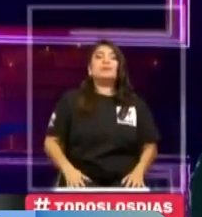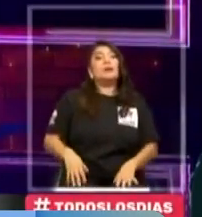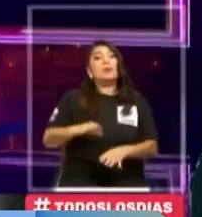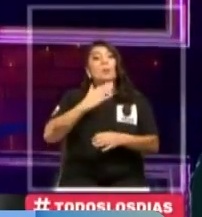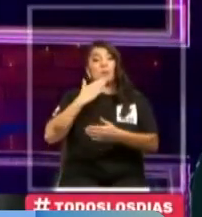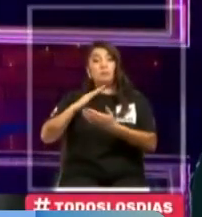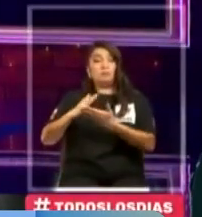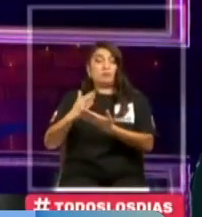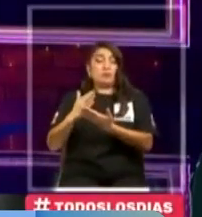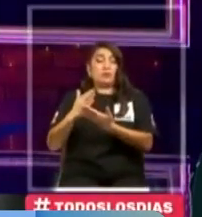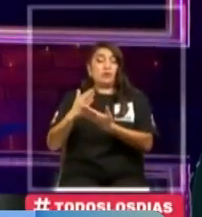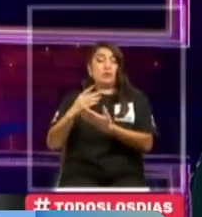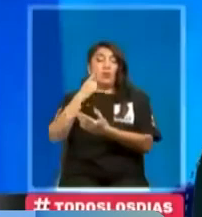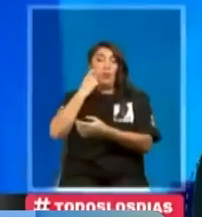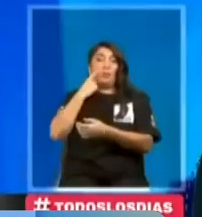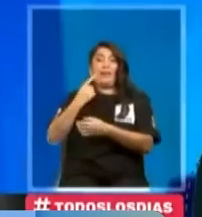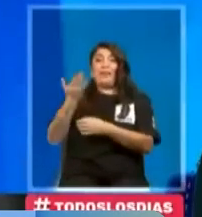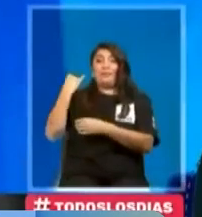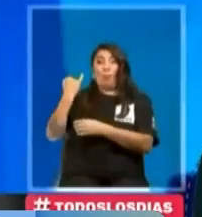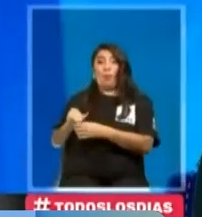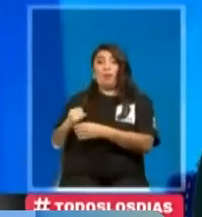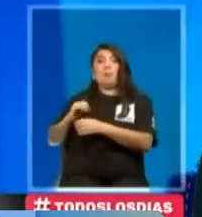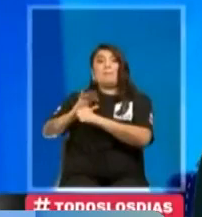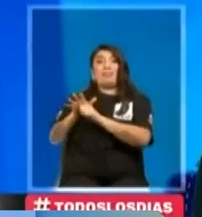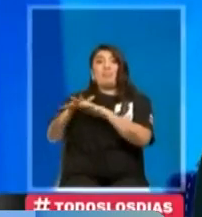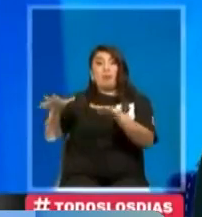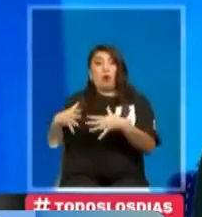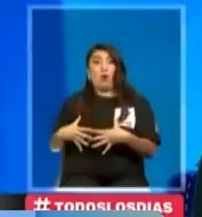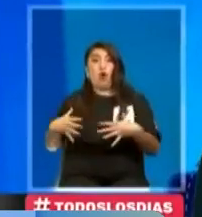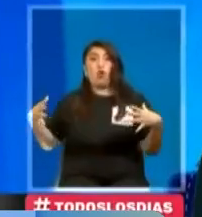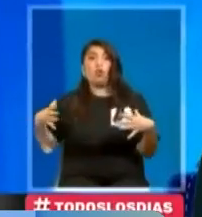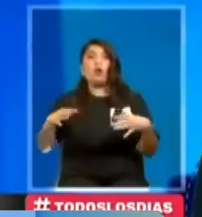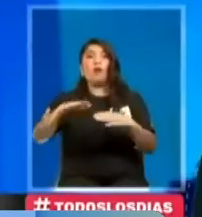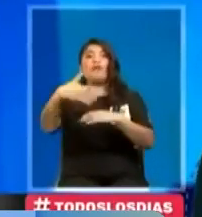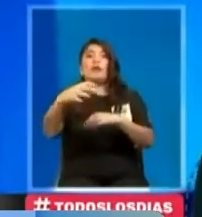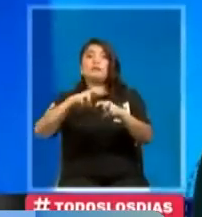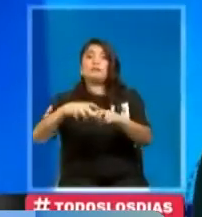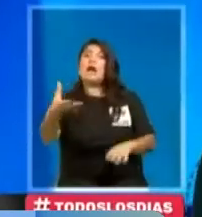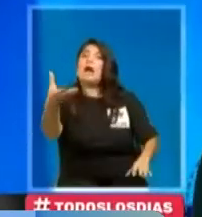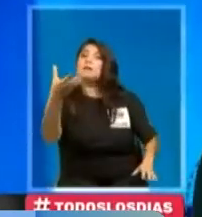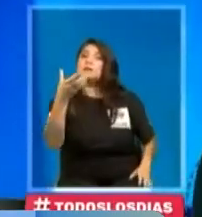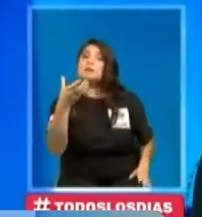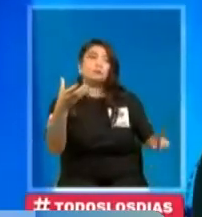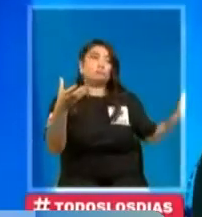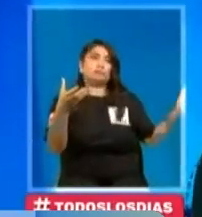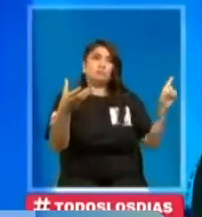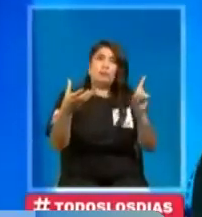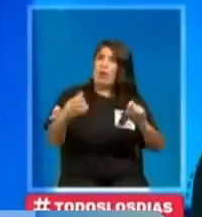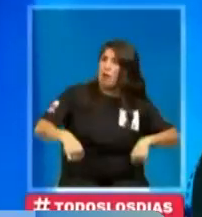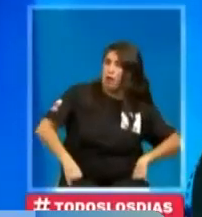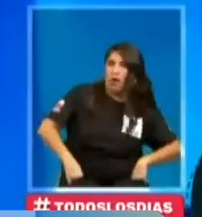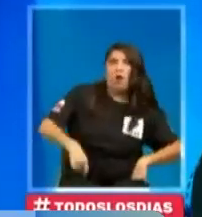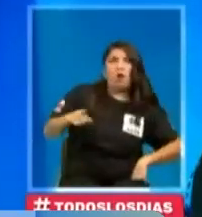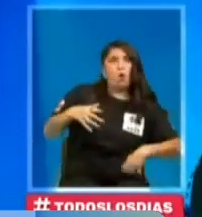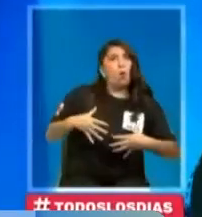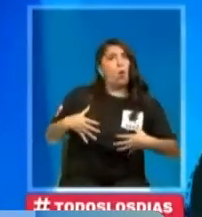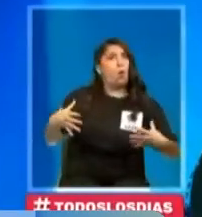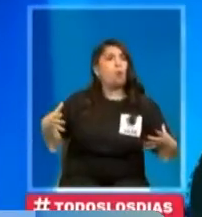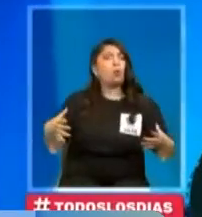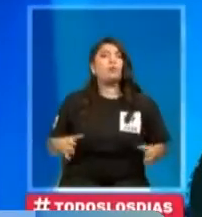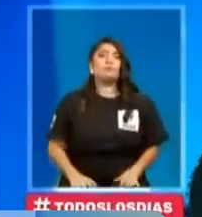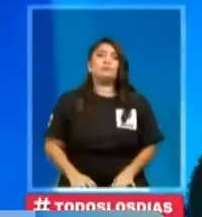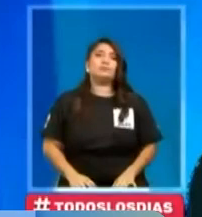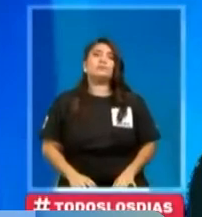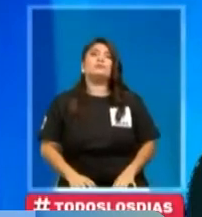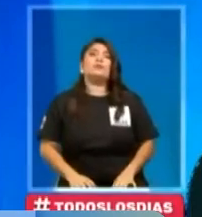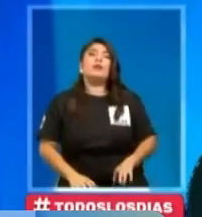chantando un completito así. Oh. Viene alguien de afuera y le dice, oye, estás gordo. El gordo que